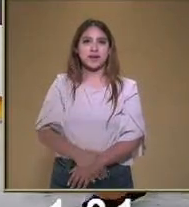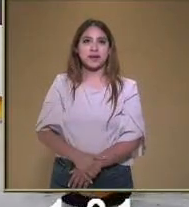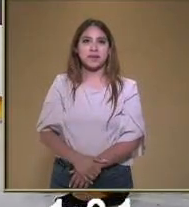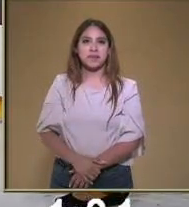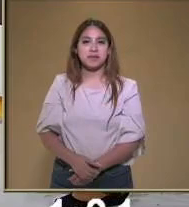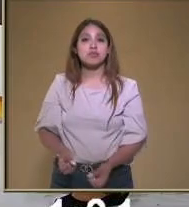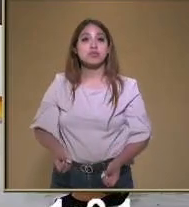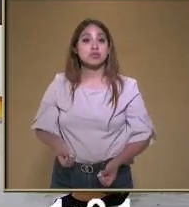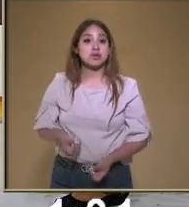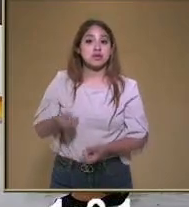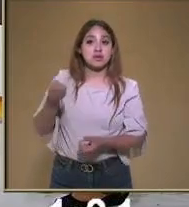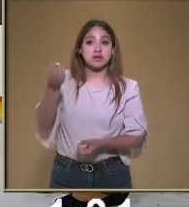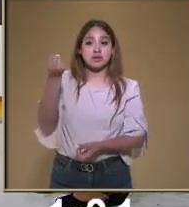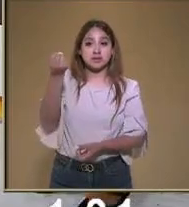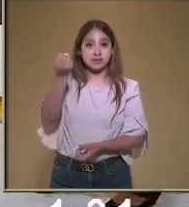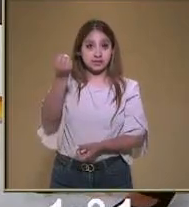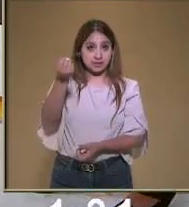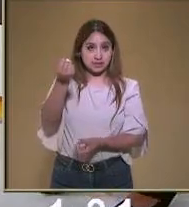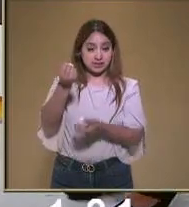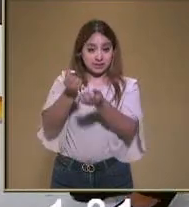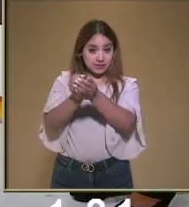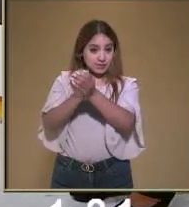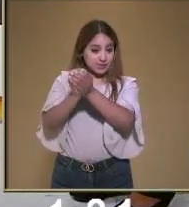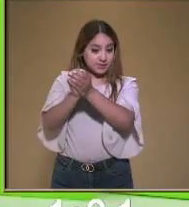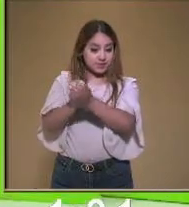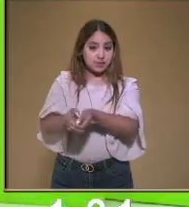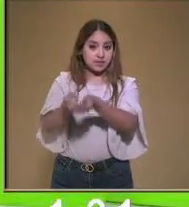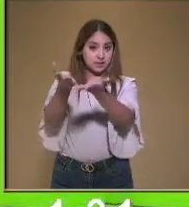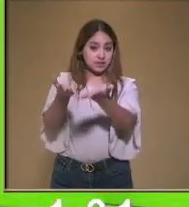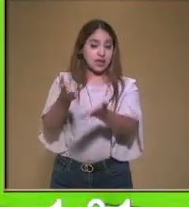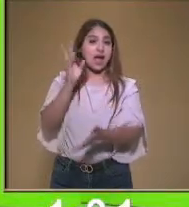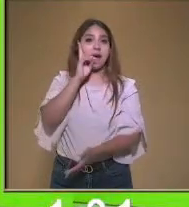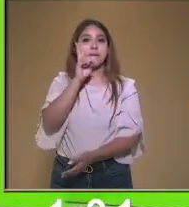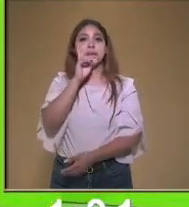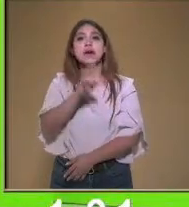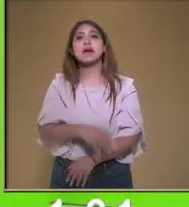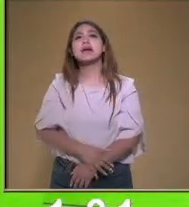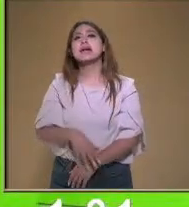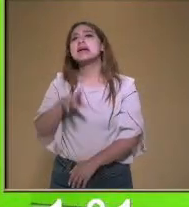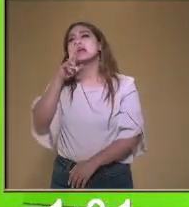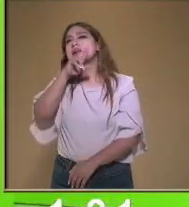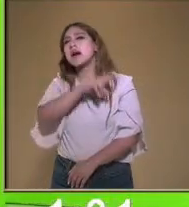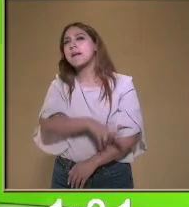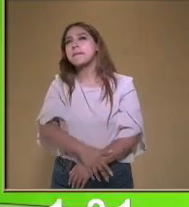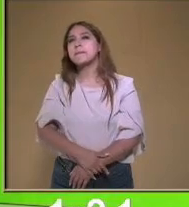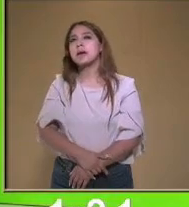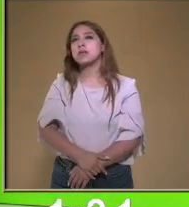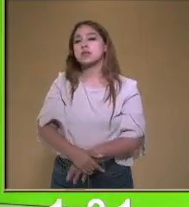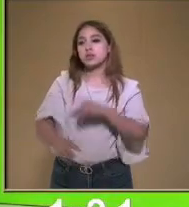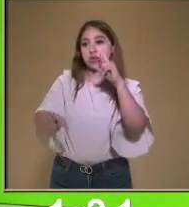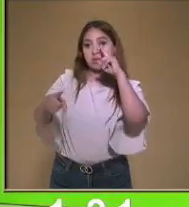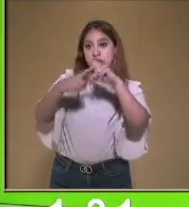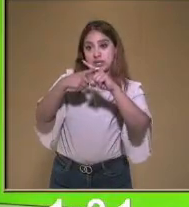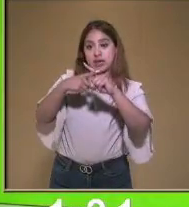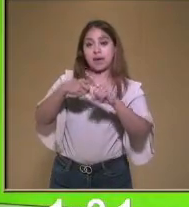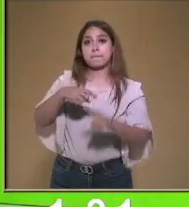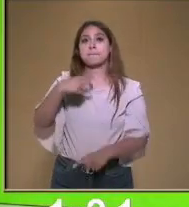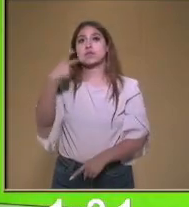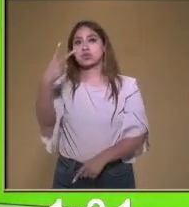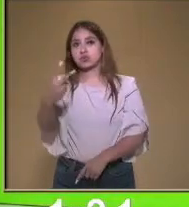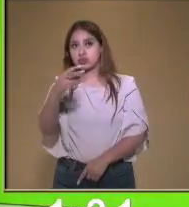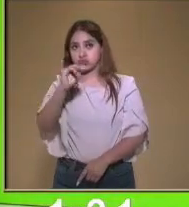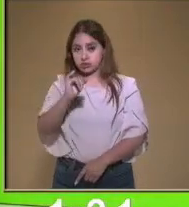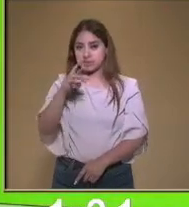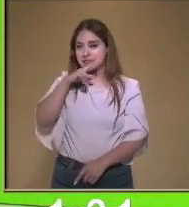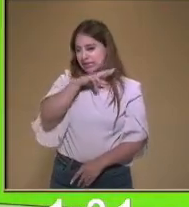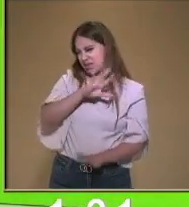dado y vamos a ver. Para que sea un poquito más rápido, vamos a multiplicar por dos los puntos que caigan, ¿de acuerdo?